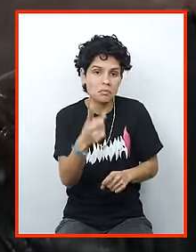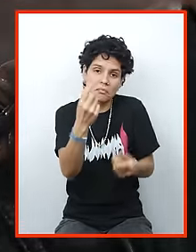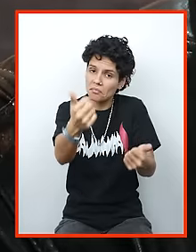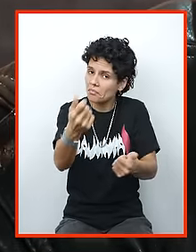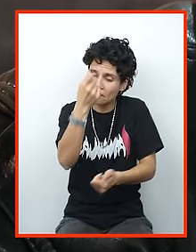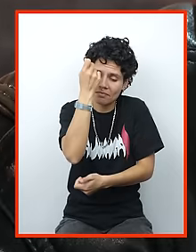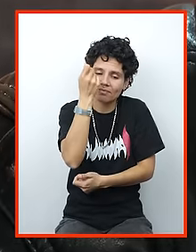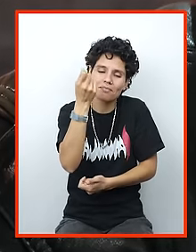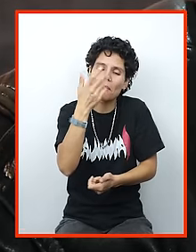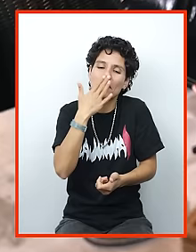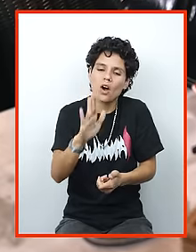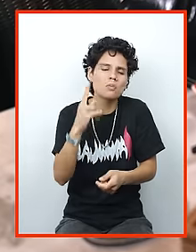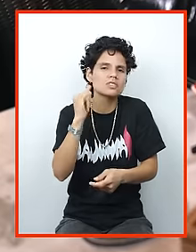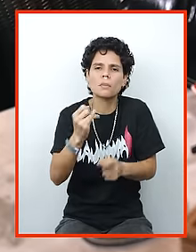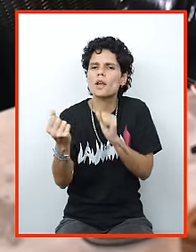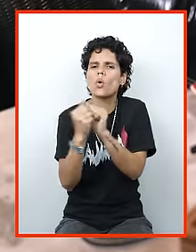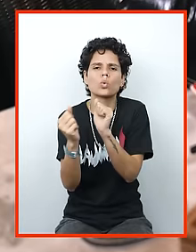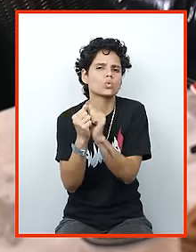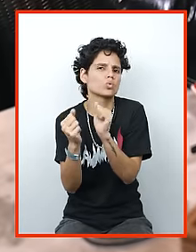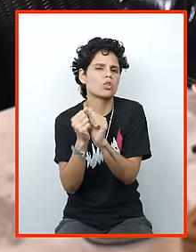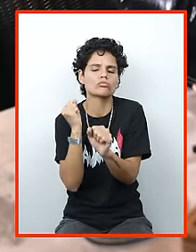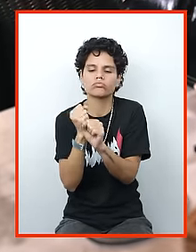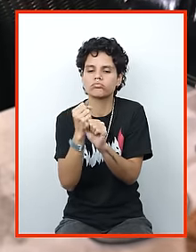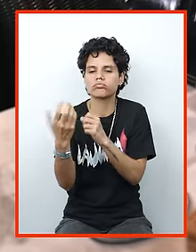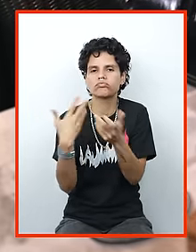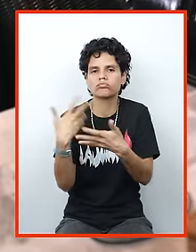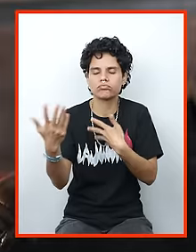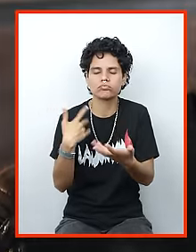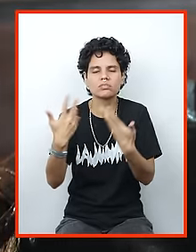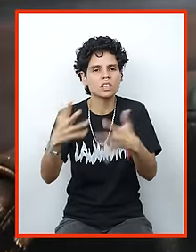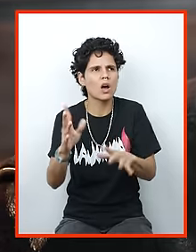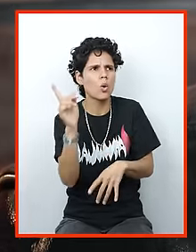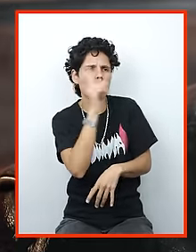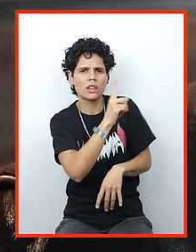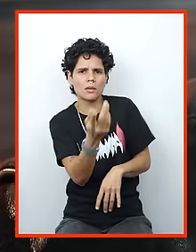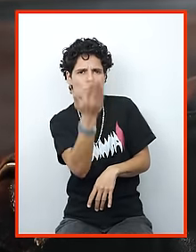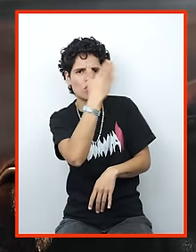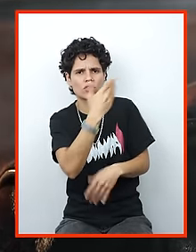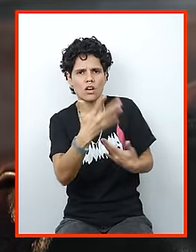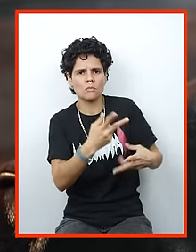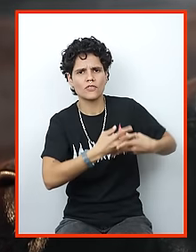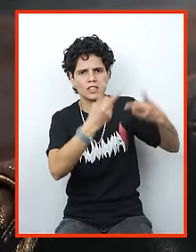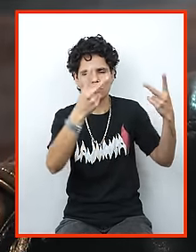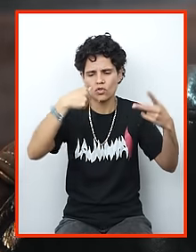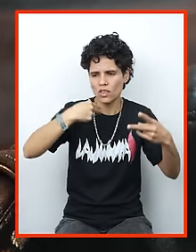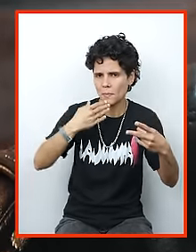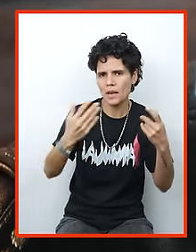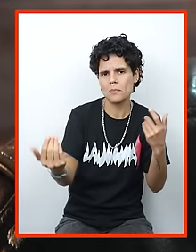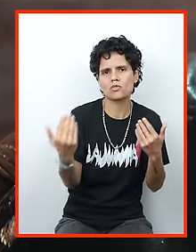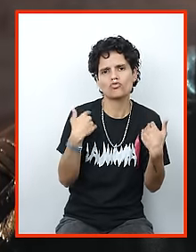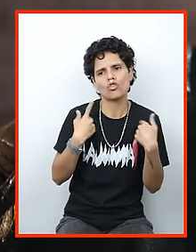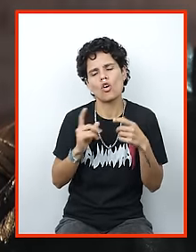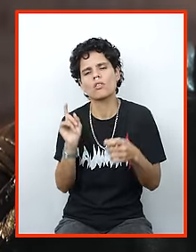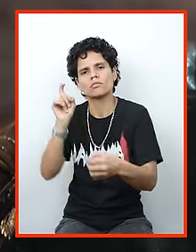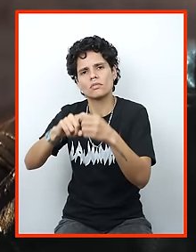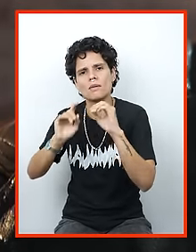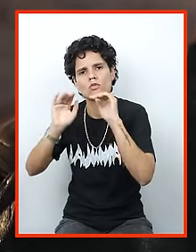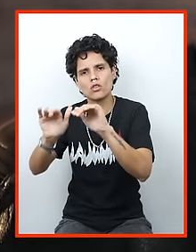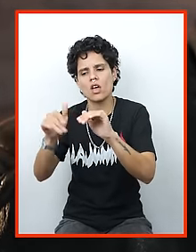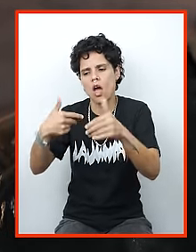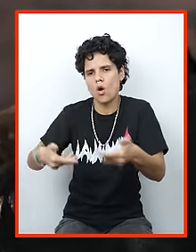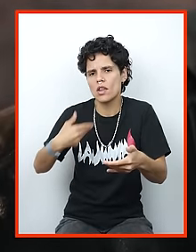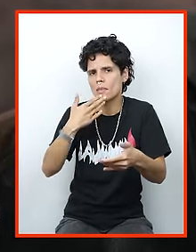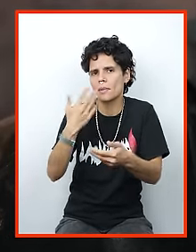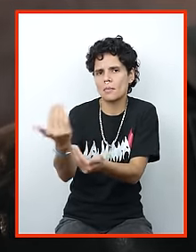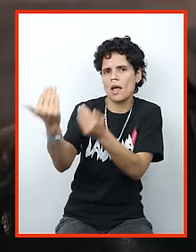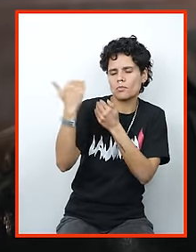era lo que tenía más sentido igual, pues sí. Siempre hemos trabajado juntos, hemos tenido canciones y yo colaboré en su último disco, él igual en el mío, y ahora como que tengamos un